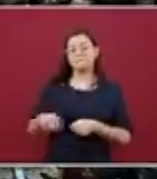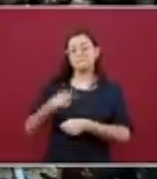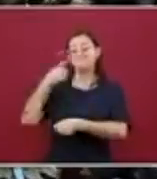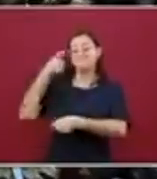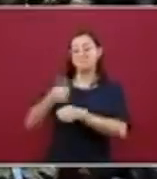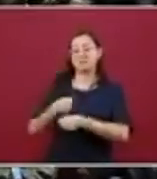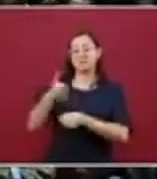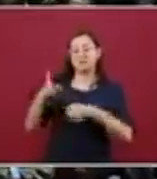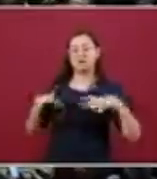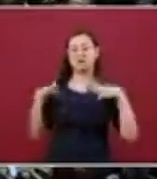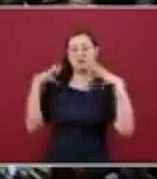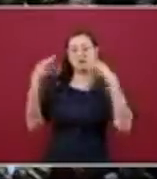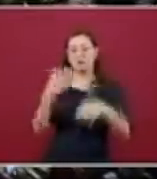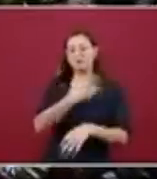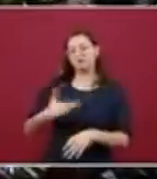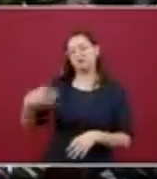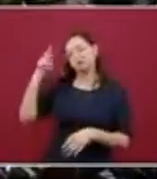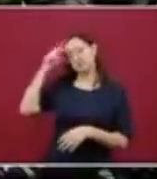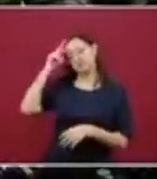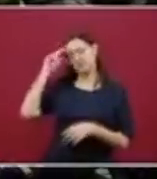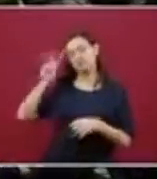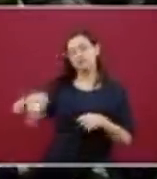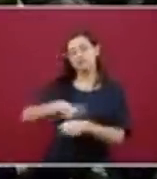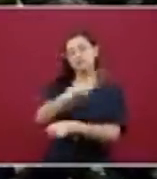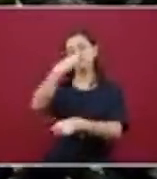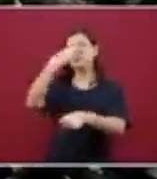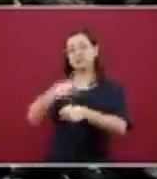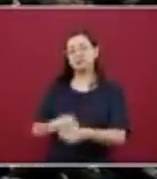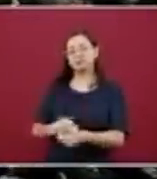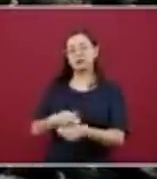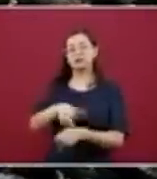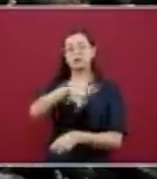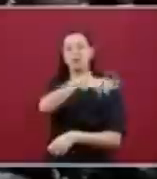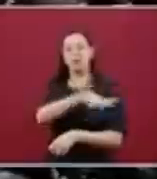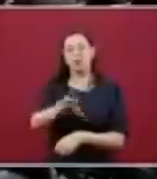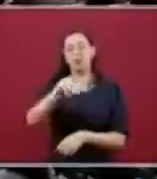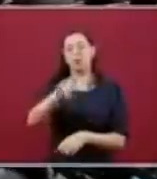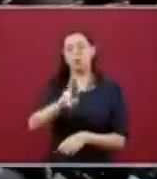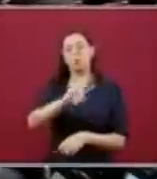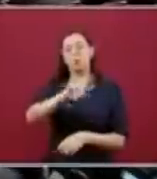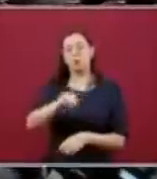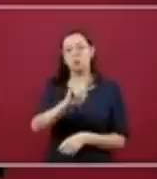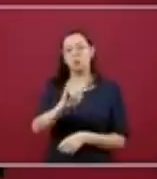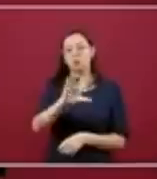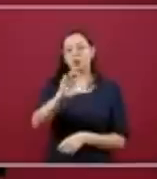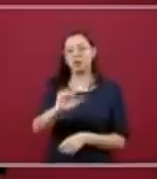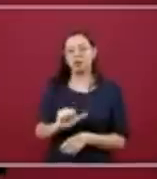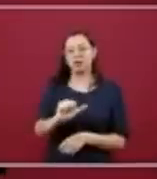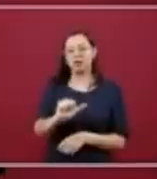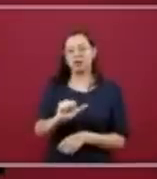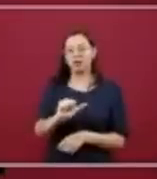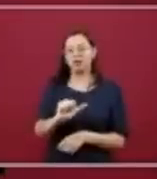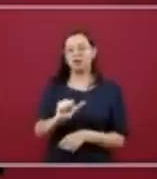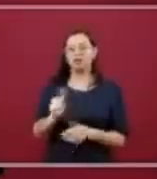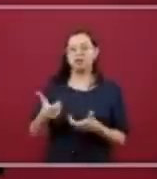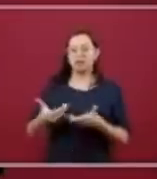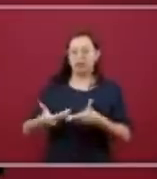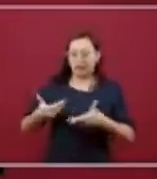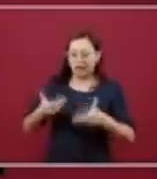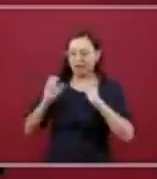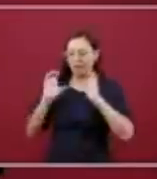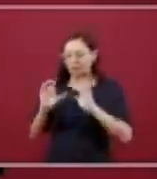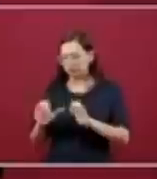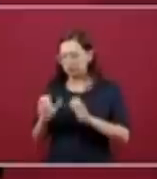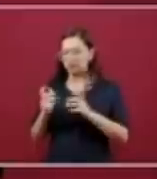con Porfirio Díaz. La segunda fue cuando estuvo el general Mújica, que empieza la prevención.